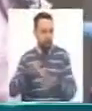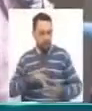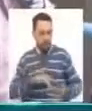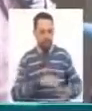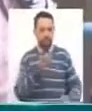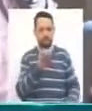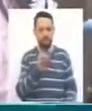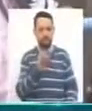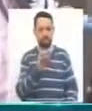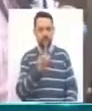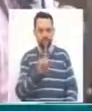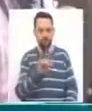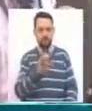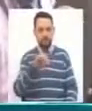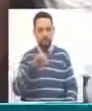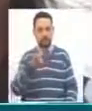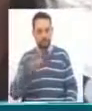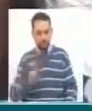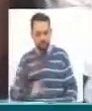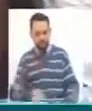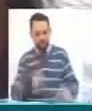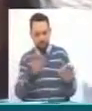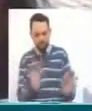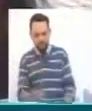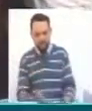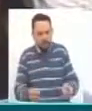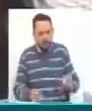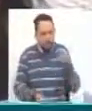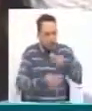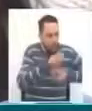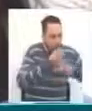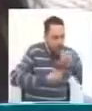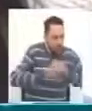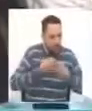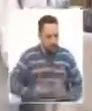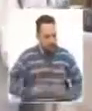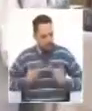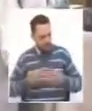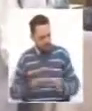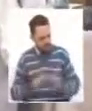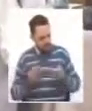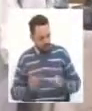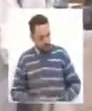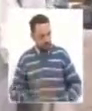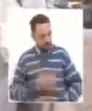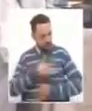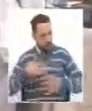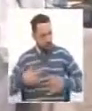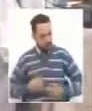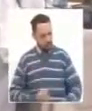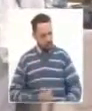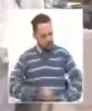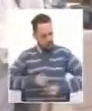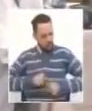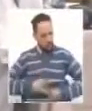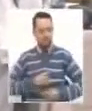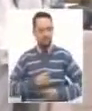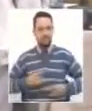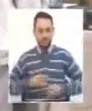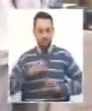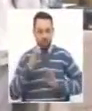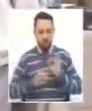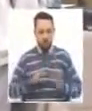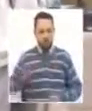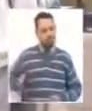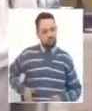con la quinoa usted no solo logrará alimentar bien a su familia, sino también mantenerla saludable y, lo mejor,